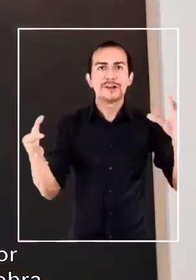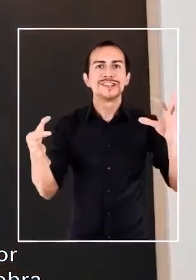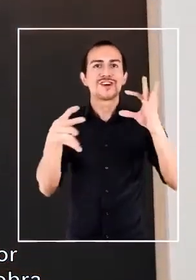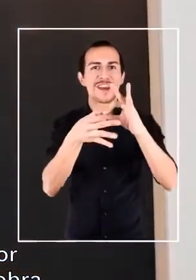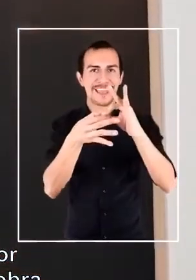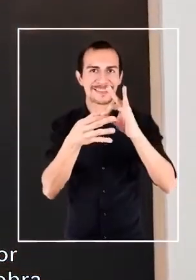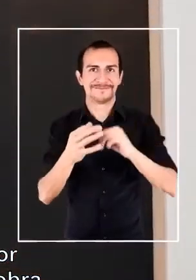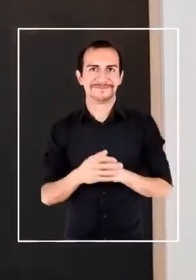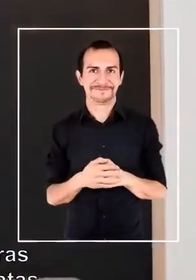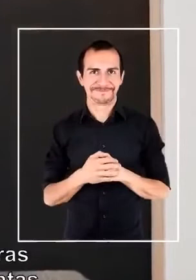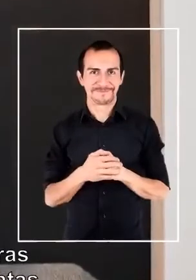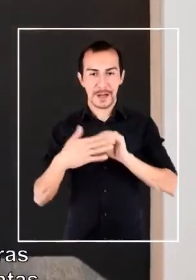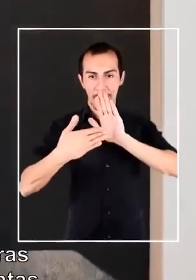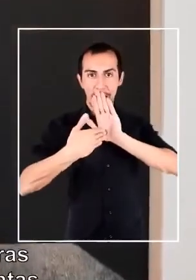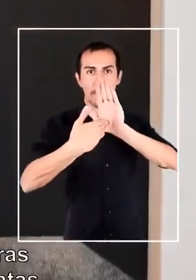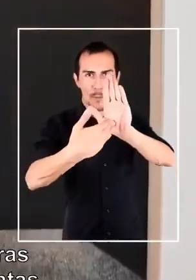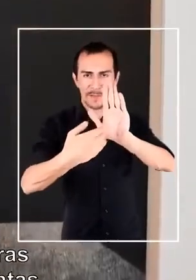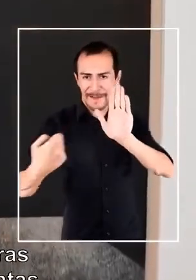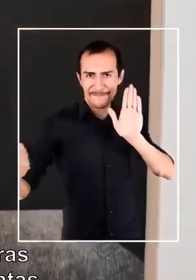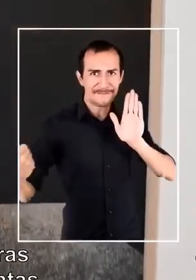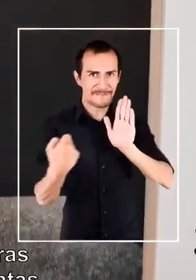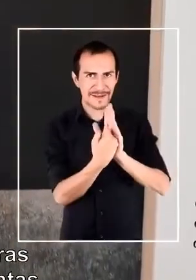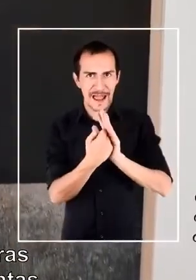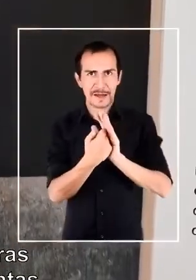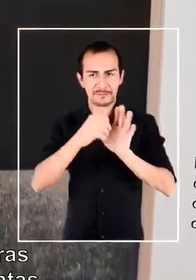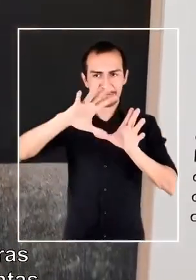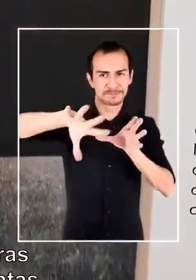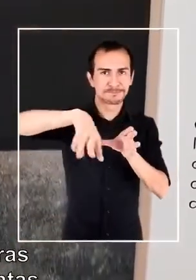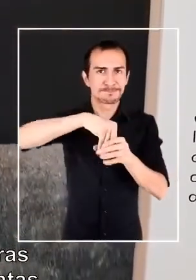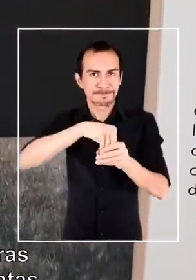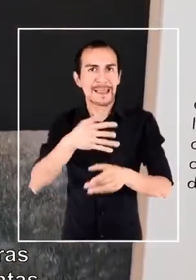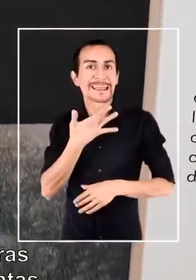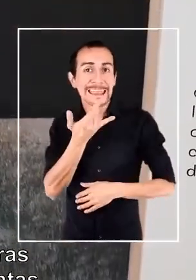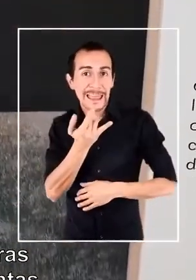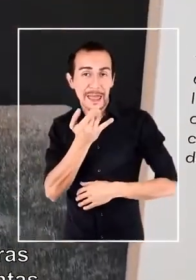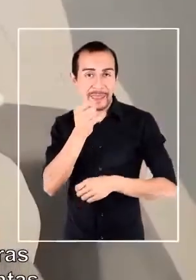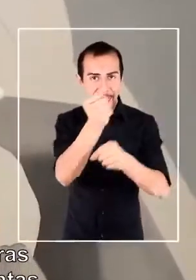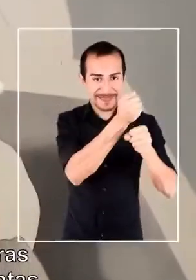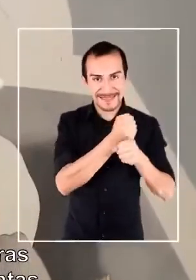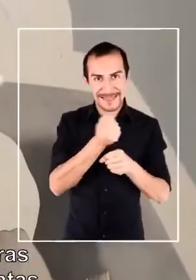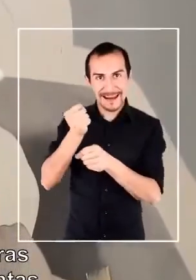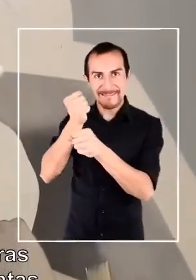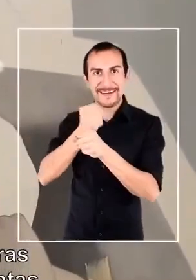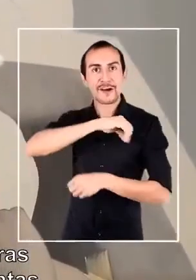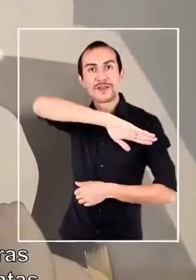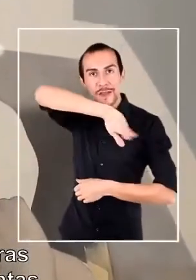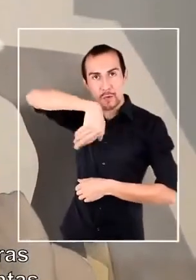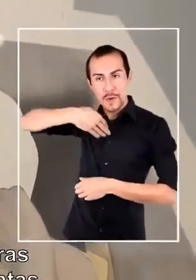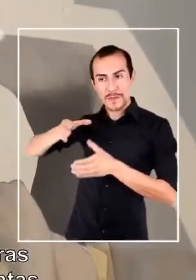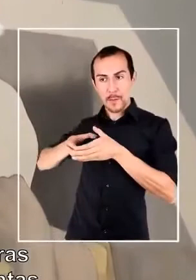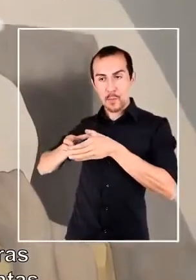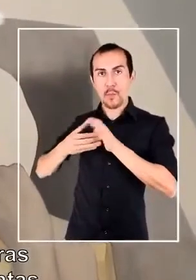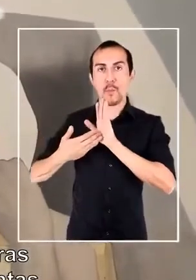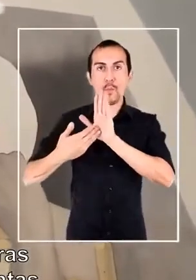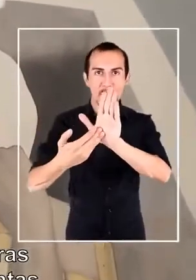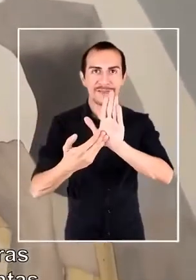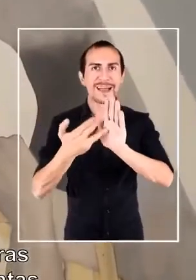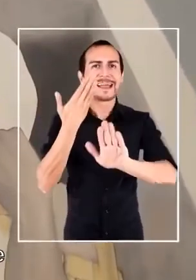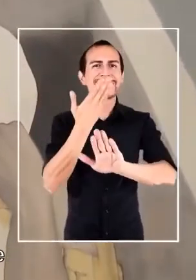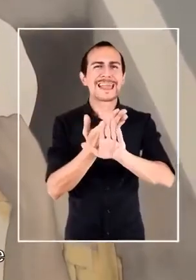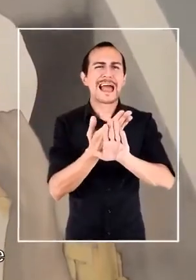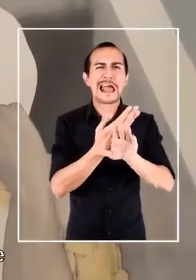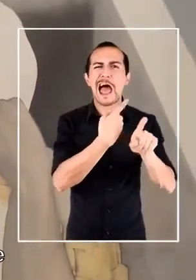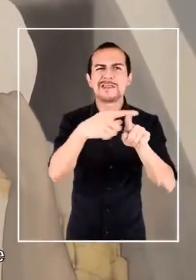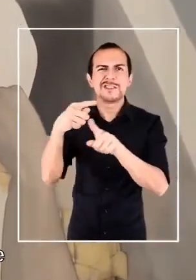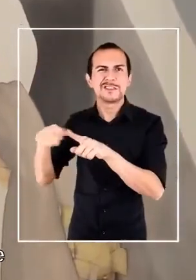una obra. La exhibición finalmente se compone de obras de nuestra colección que pertenecen a